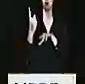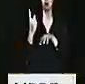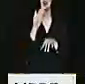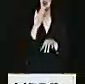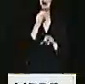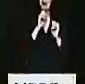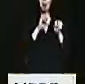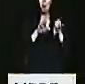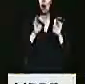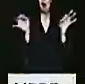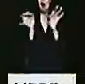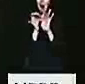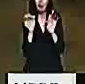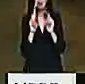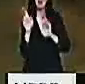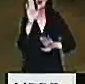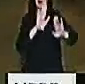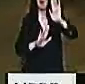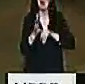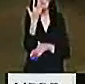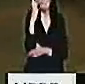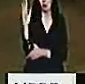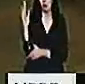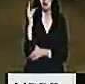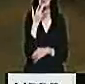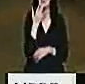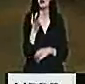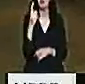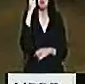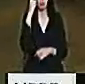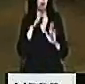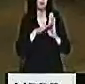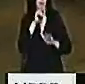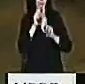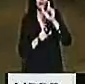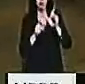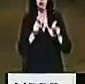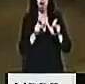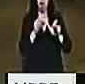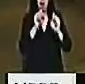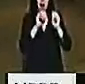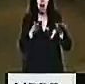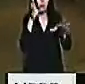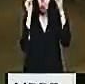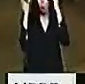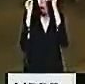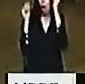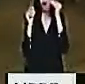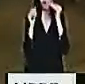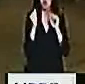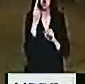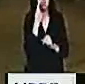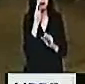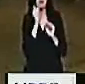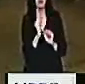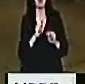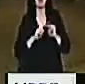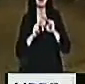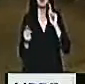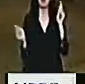que también entregar educación ambiental, porque creemos que, en el fondo, en la medida en que más personas se vayan educando y vayan conociendo esto, obviamente podemos generar